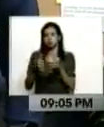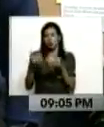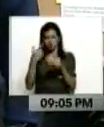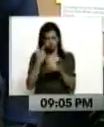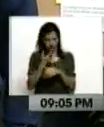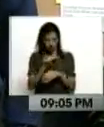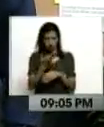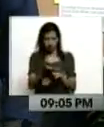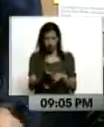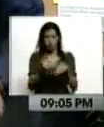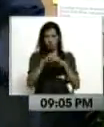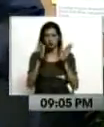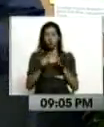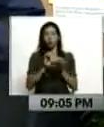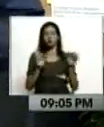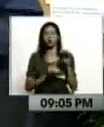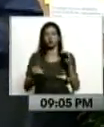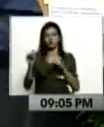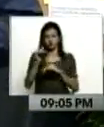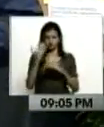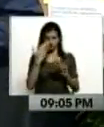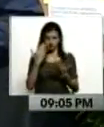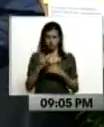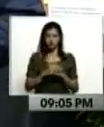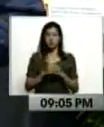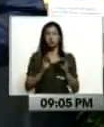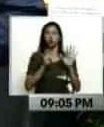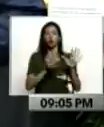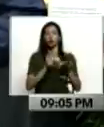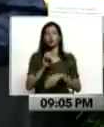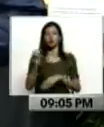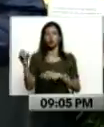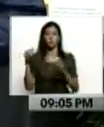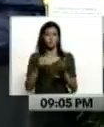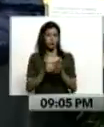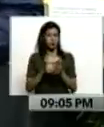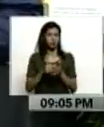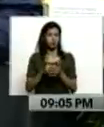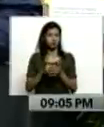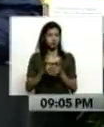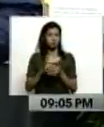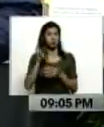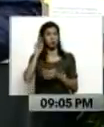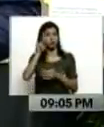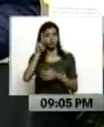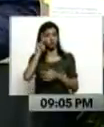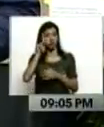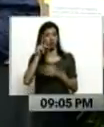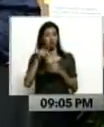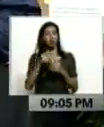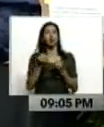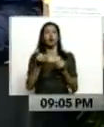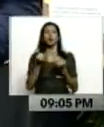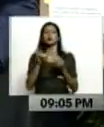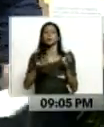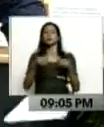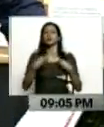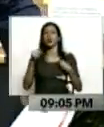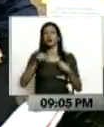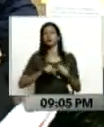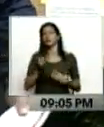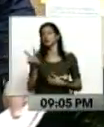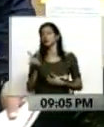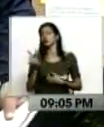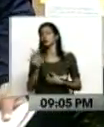profesionales está nuestro ministro de Educación Universitaria 900,000 profesionales Cuántos